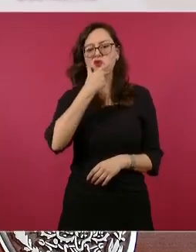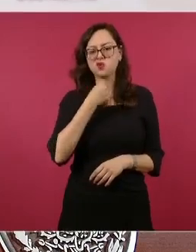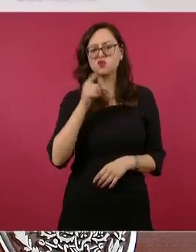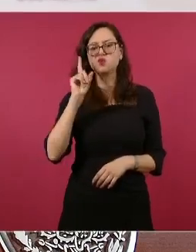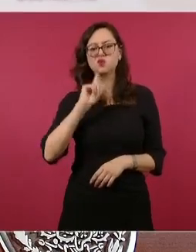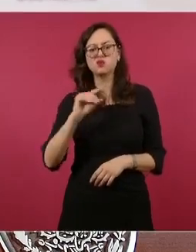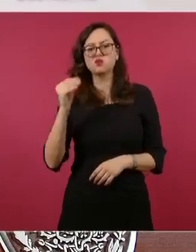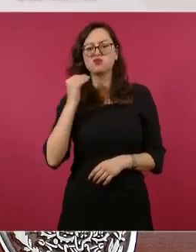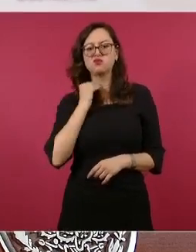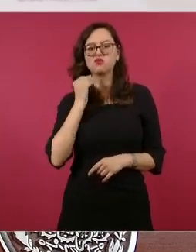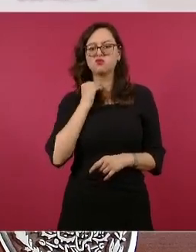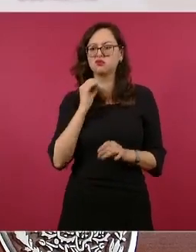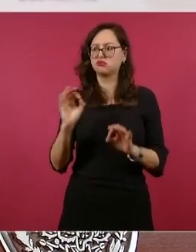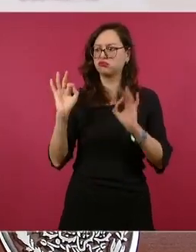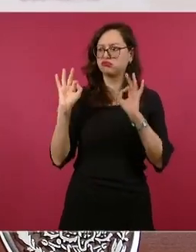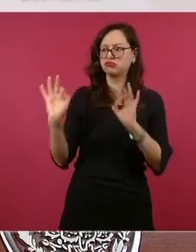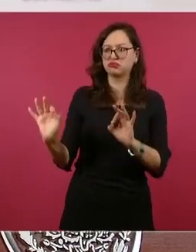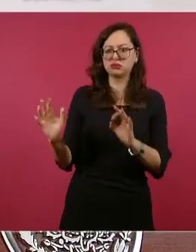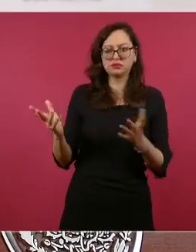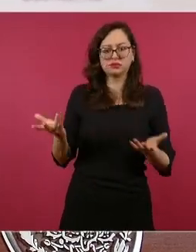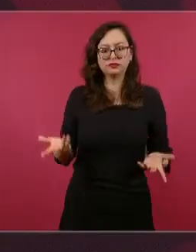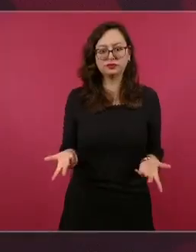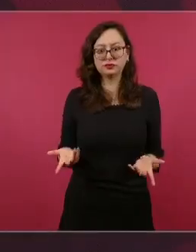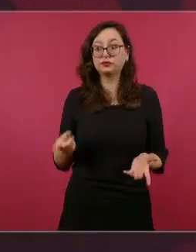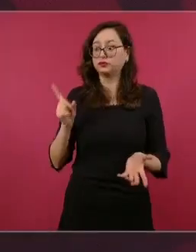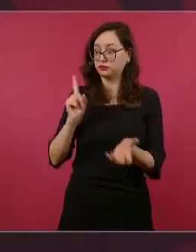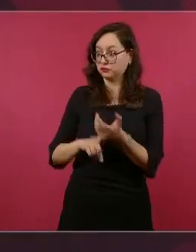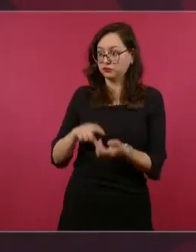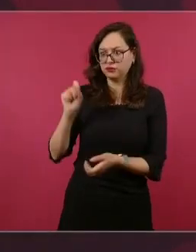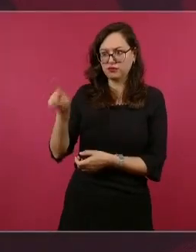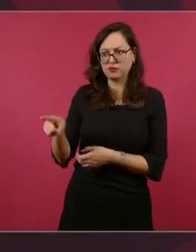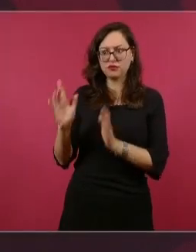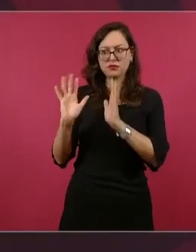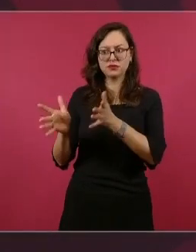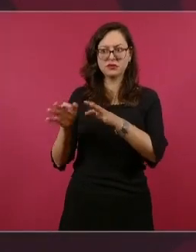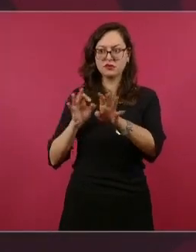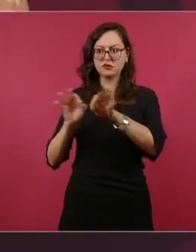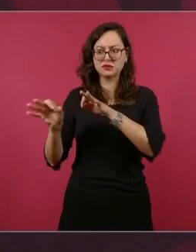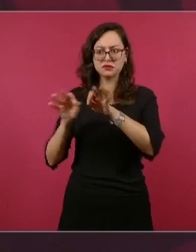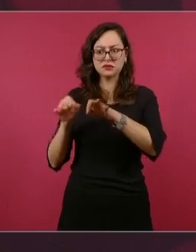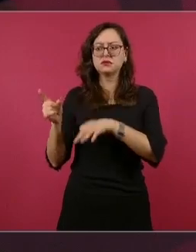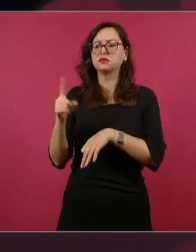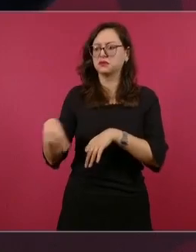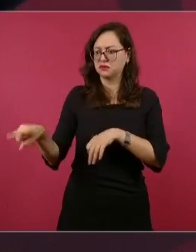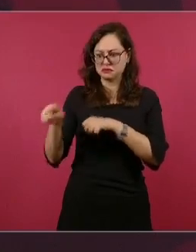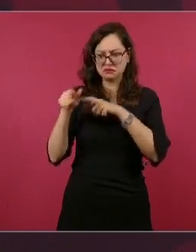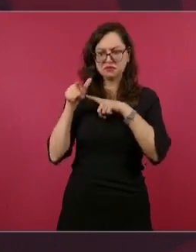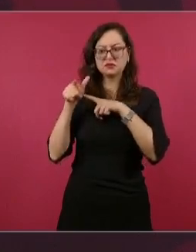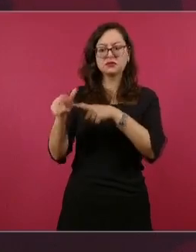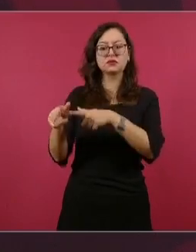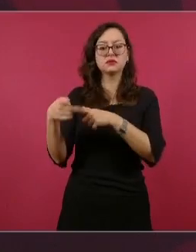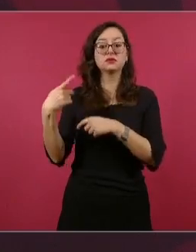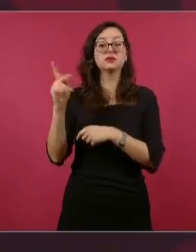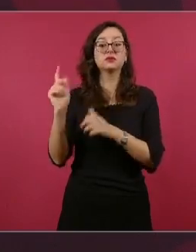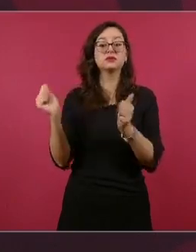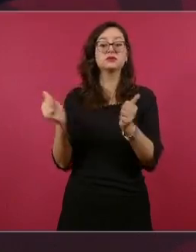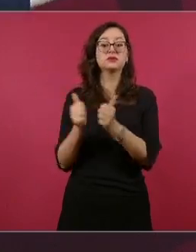lo expresé en el mismo Poder Judicial, pero no que